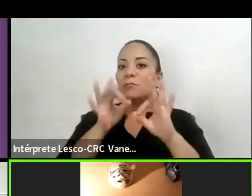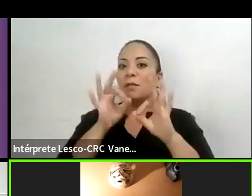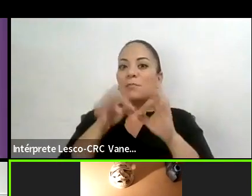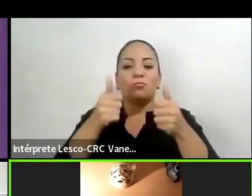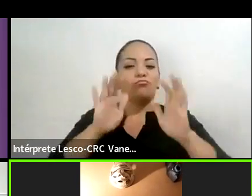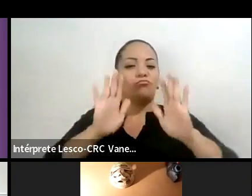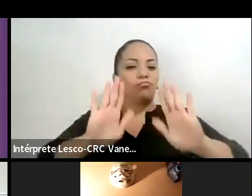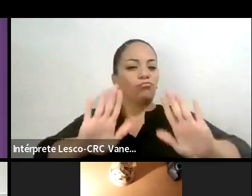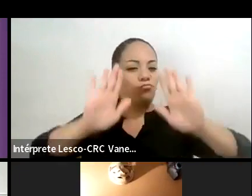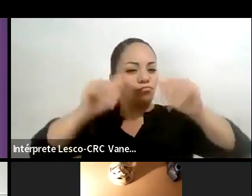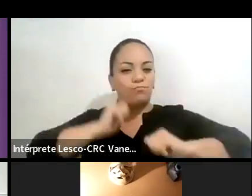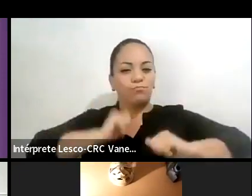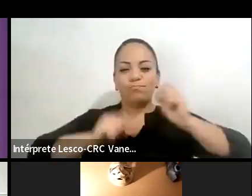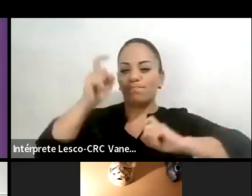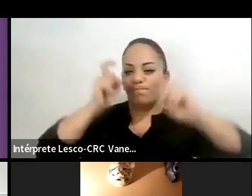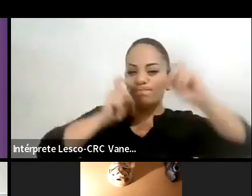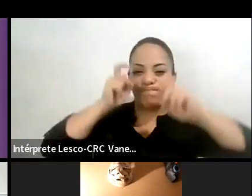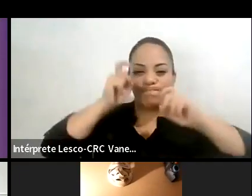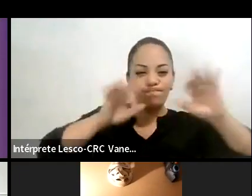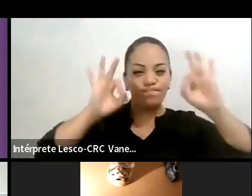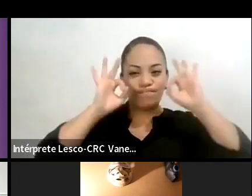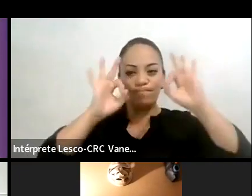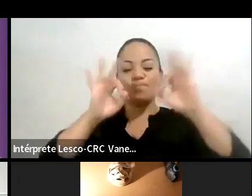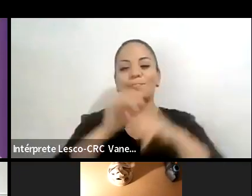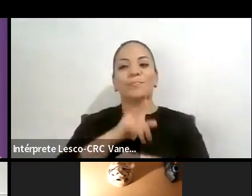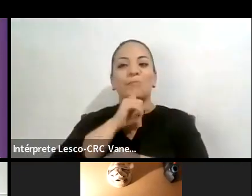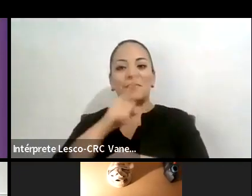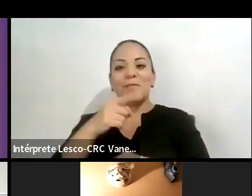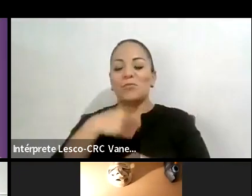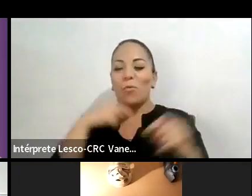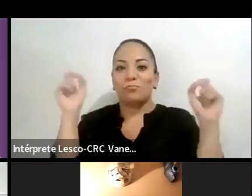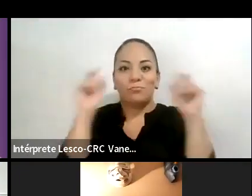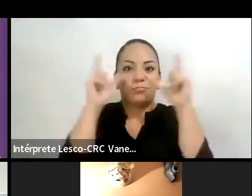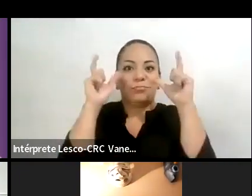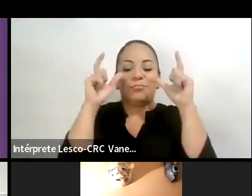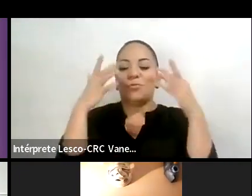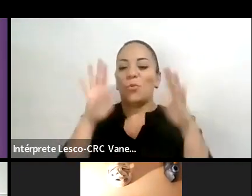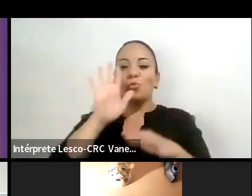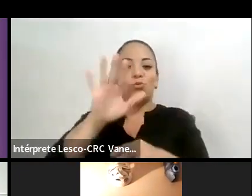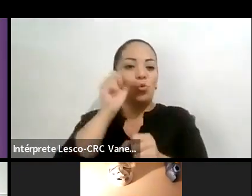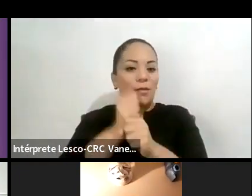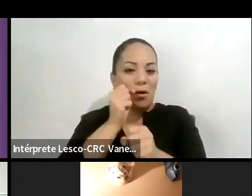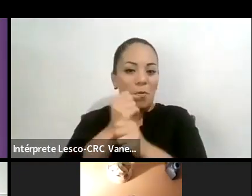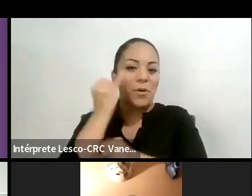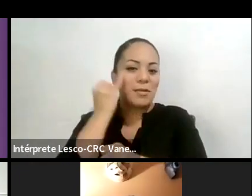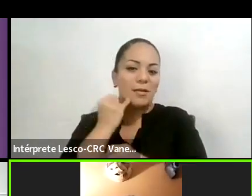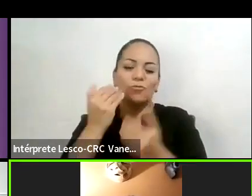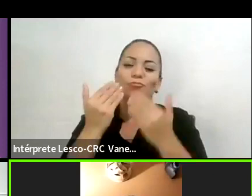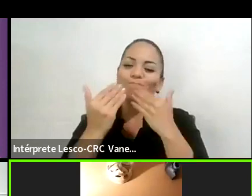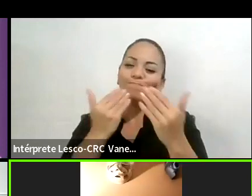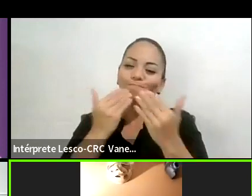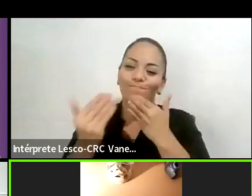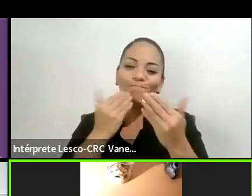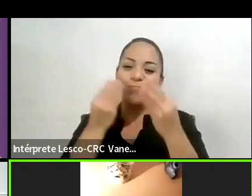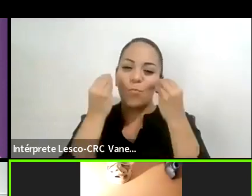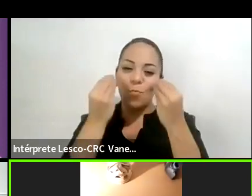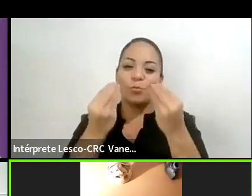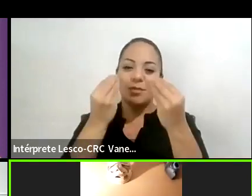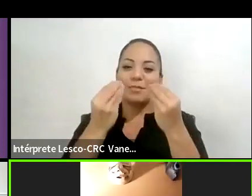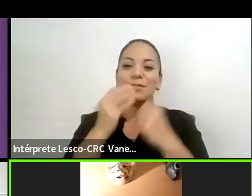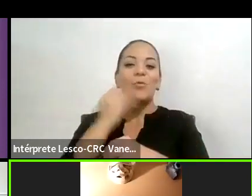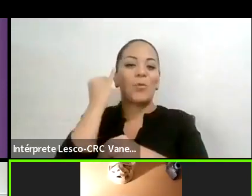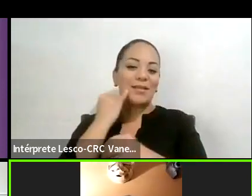parte gestual. Yo realmente me quedé impresionada con su trabajo, así que se lo agradezco muchísimo,